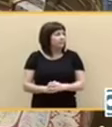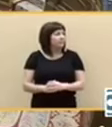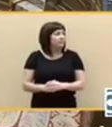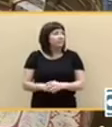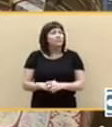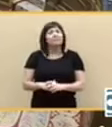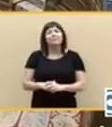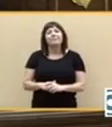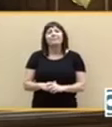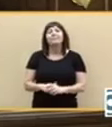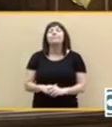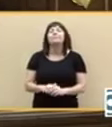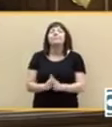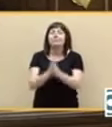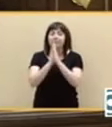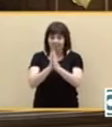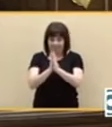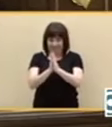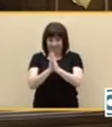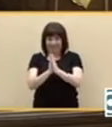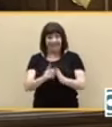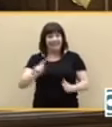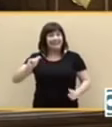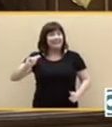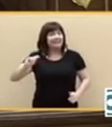la sentencia...